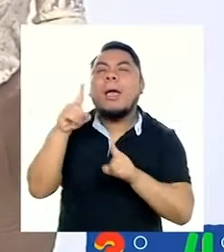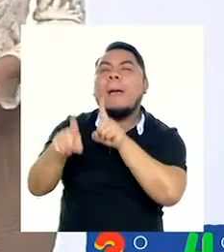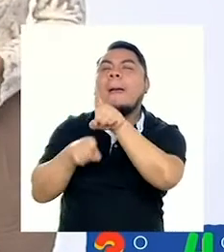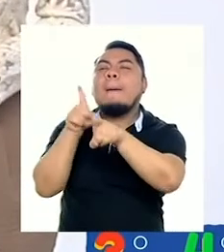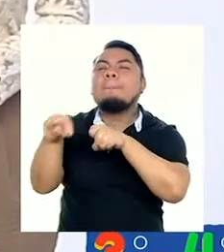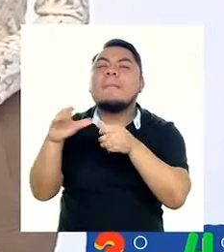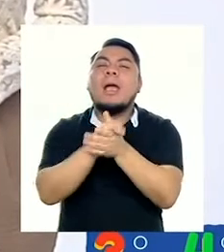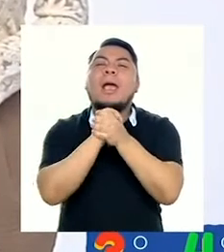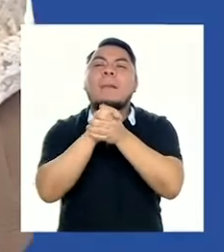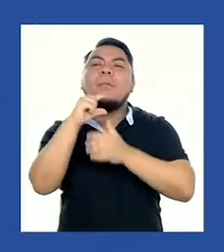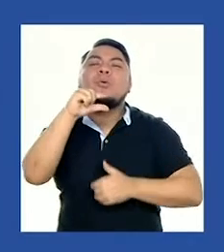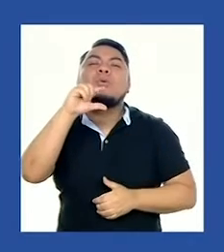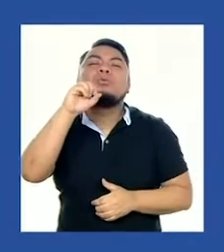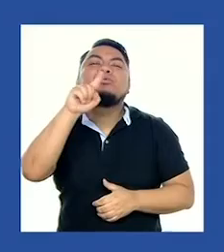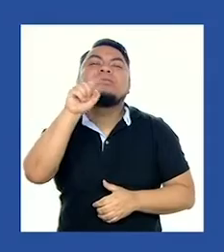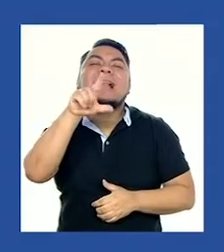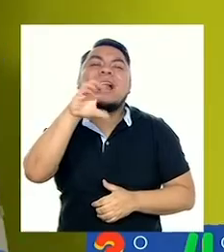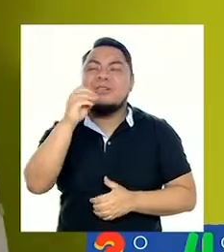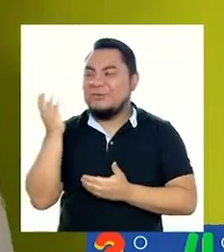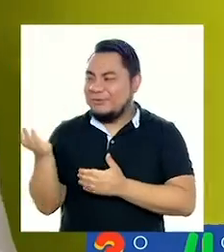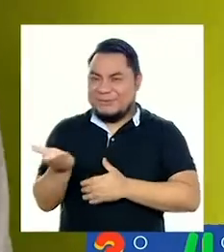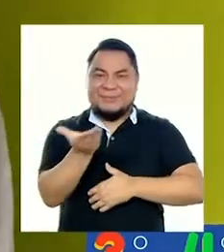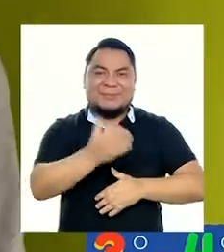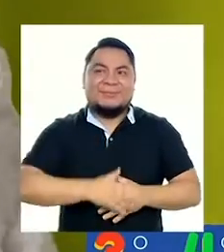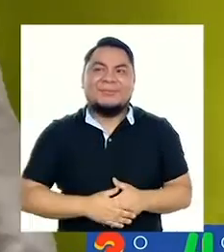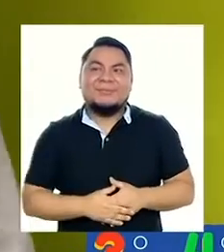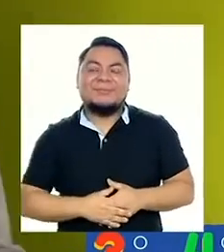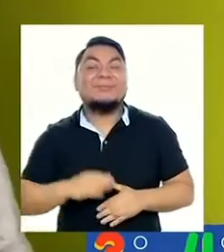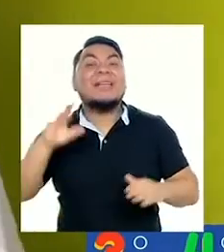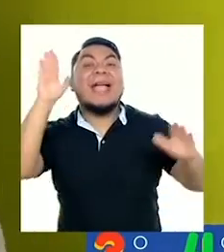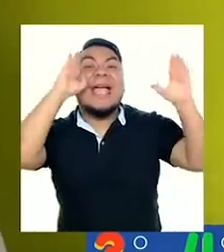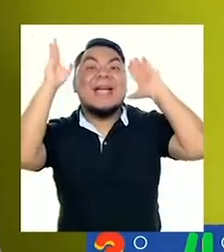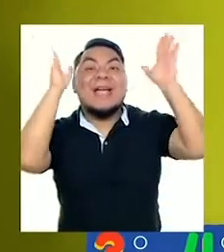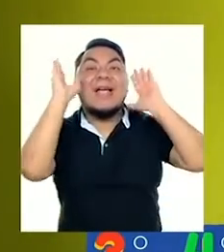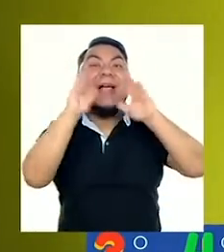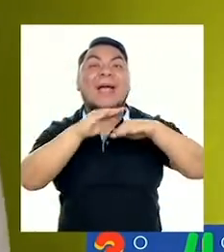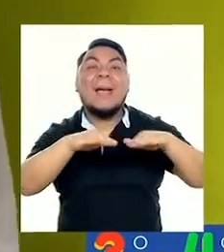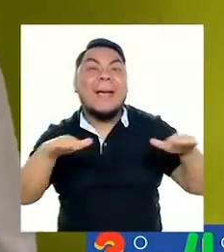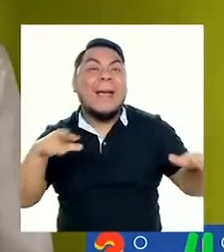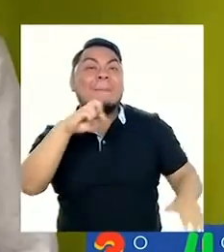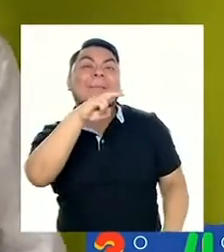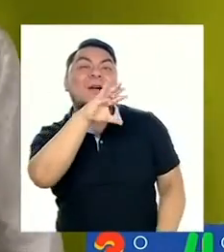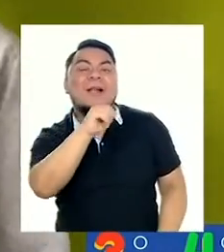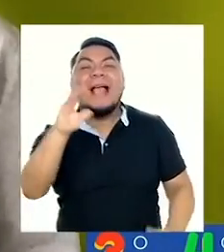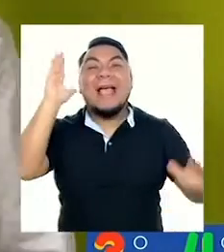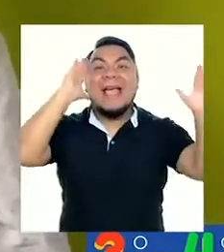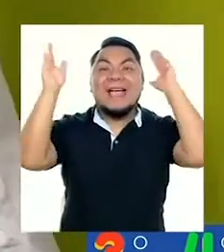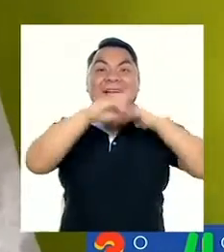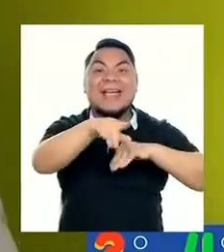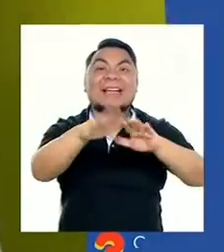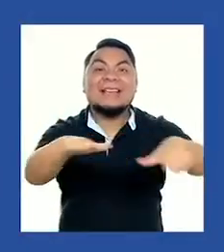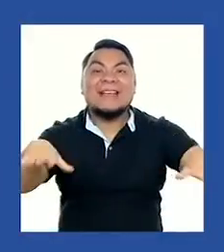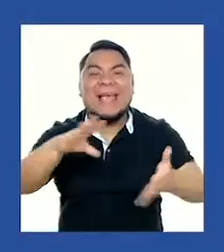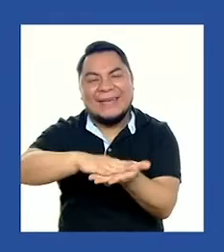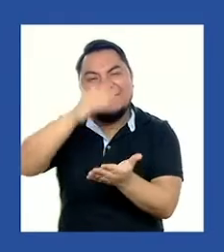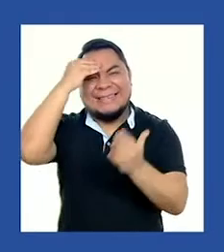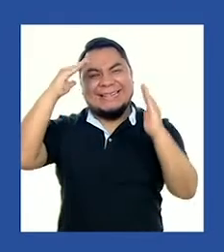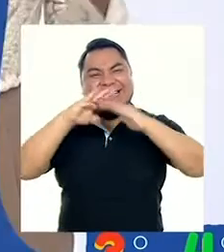a nuestro amigo Gonzalo. ¡Hola, Paola! ¡Hola, chicas y chicos de Aprende en